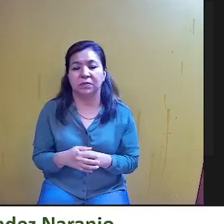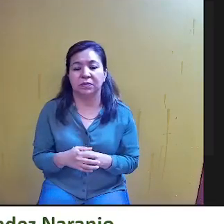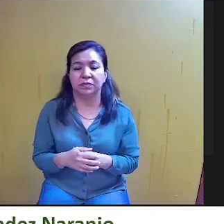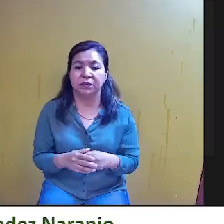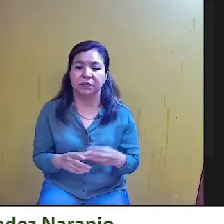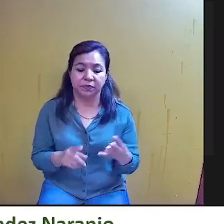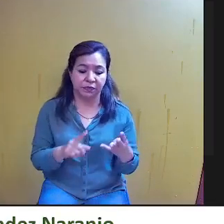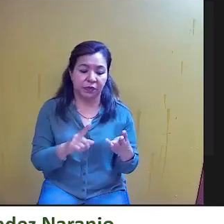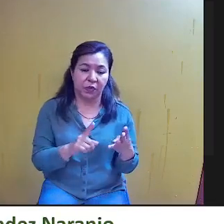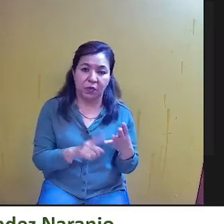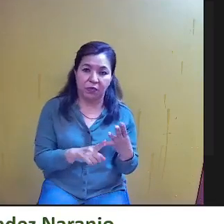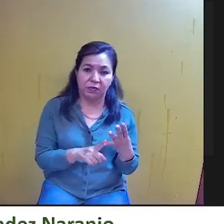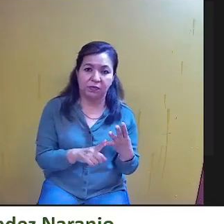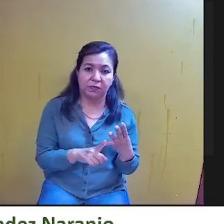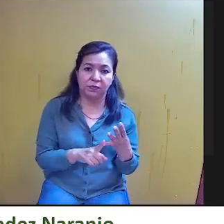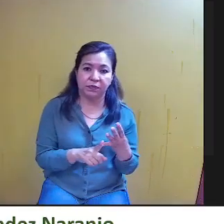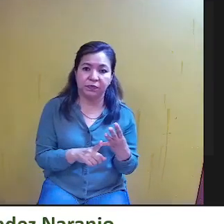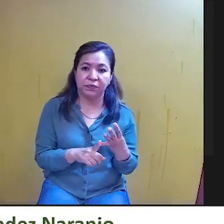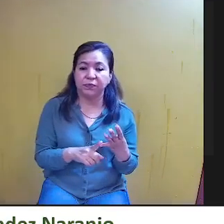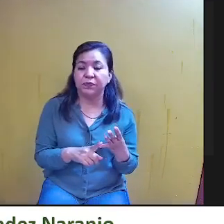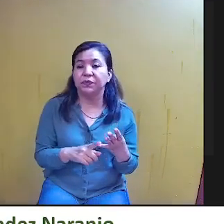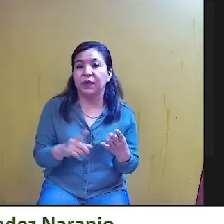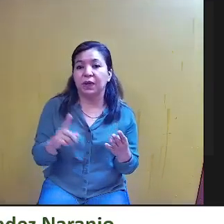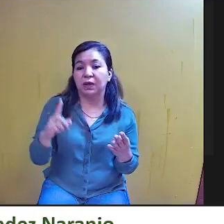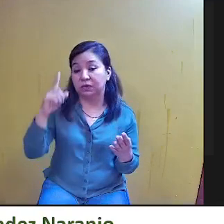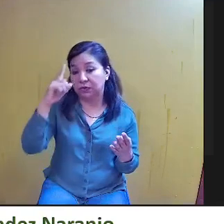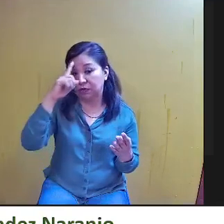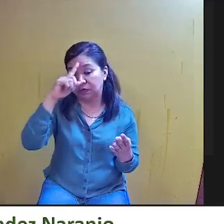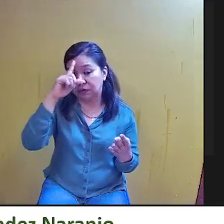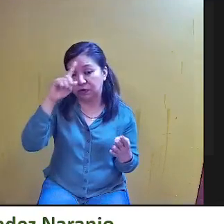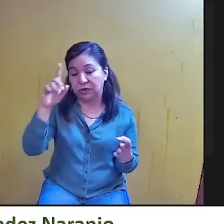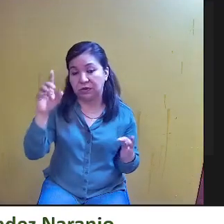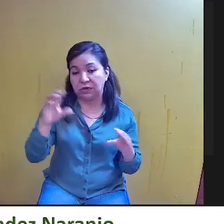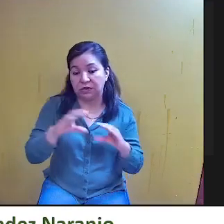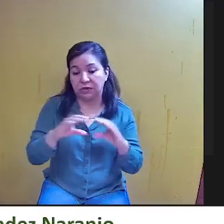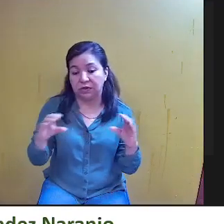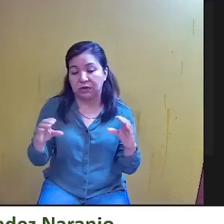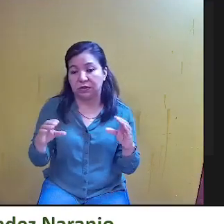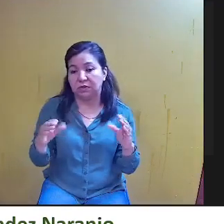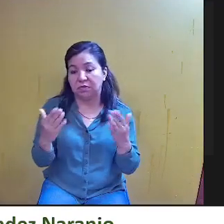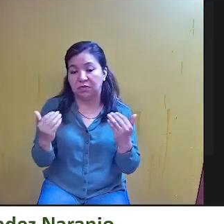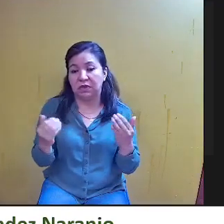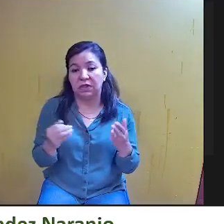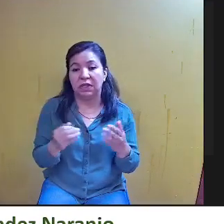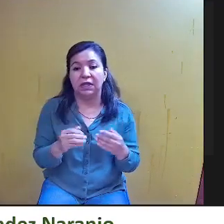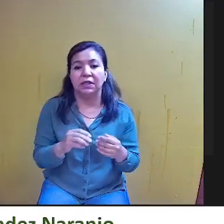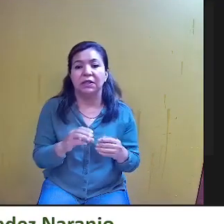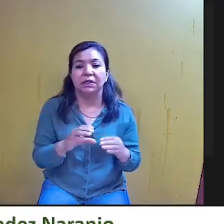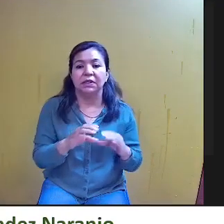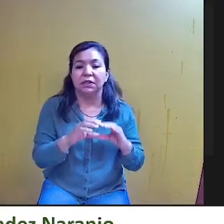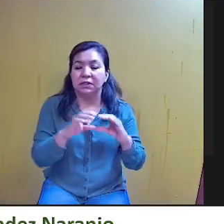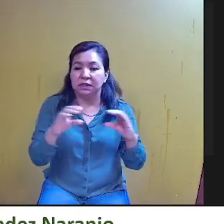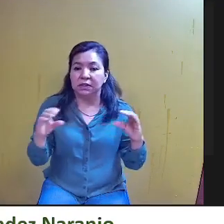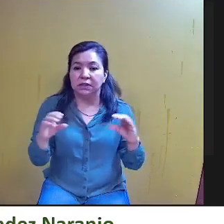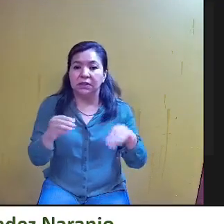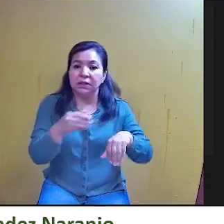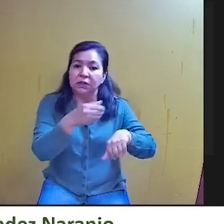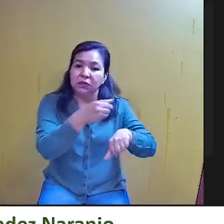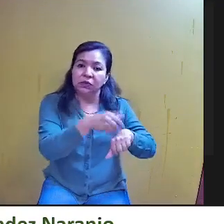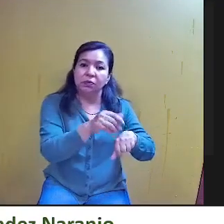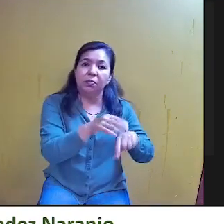4. Integración de los consejos distritales electorales sin acciones afirmativas. Expediente TE, diagonal RAP, diagonal 21, diagonal